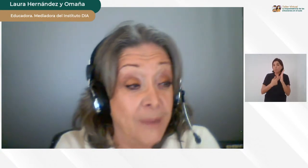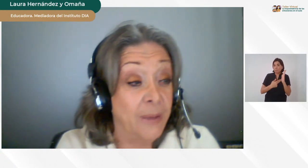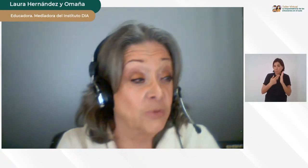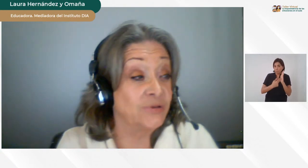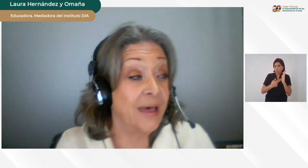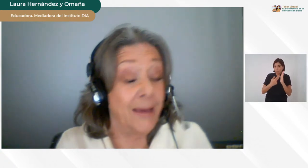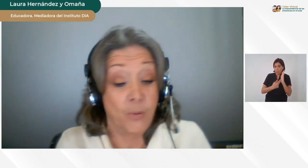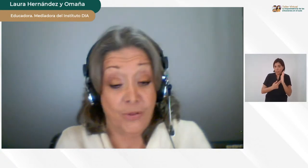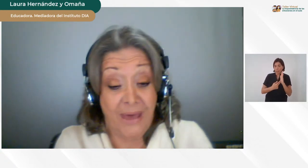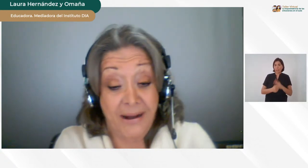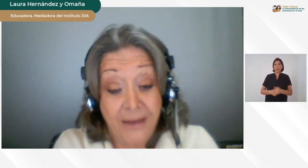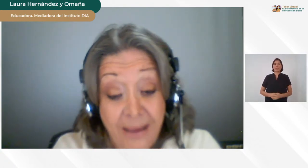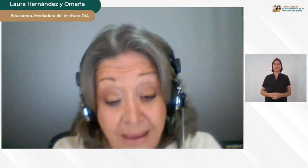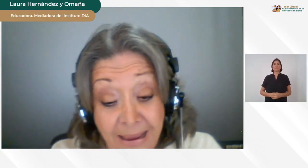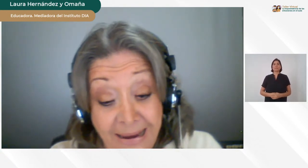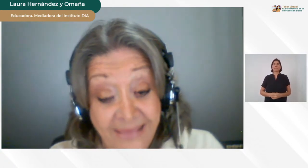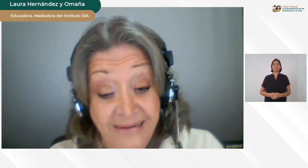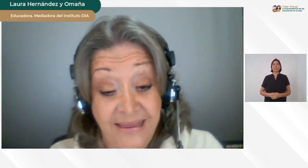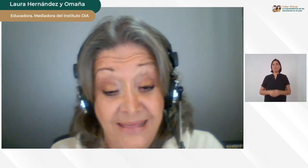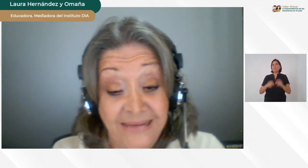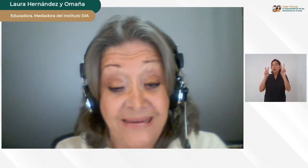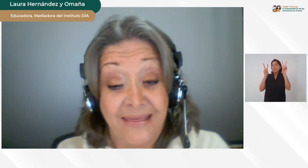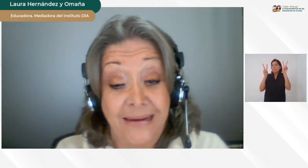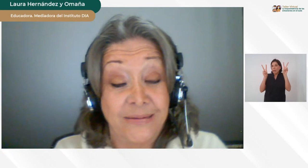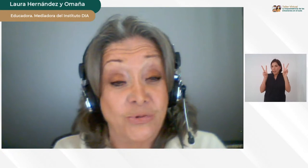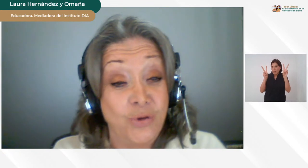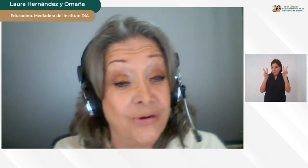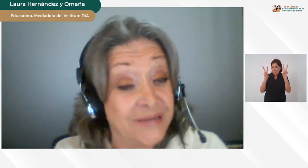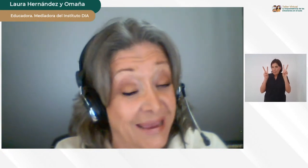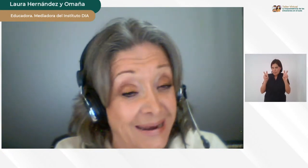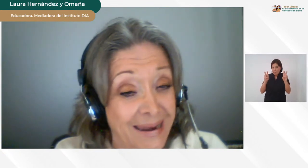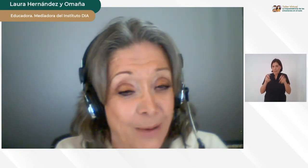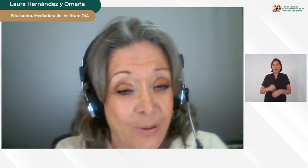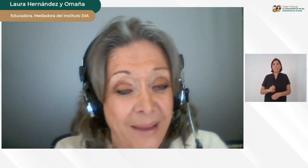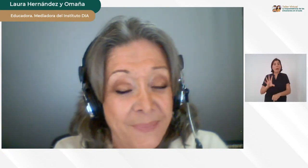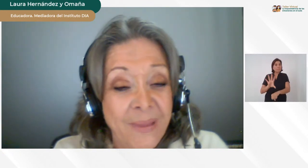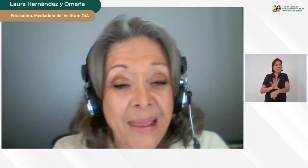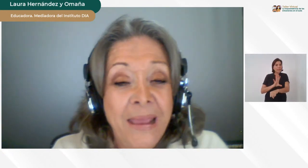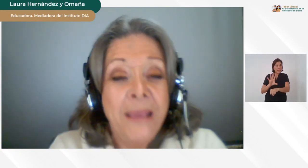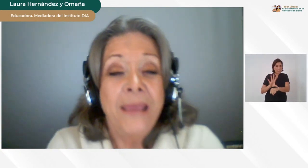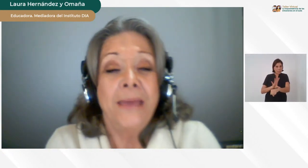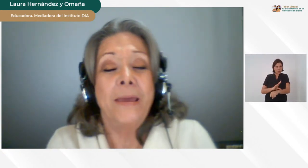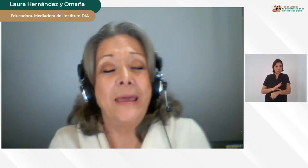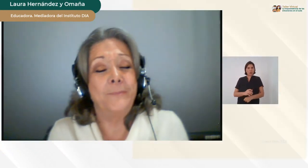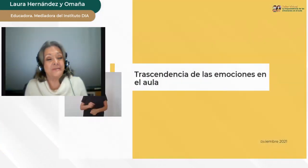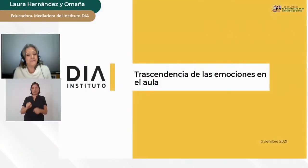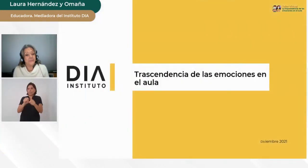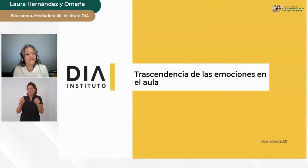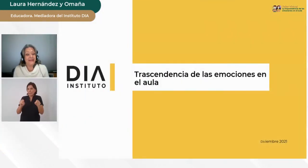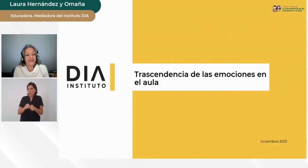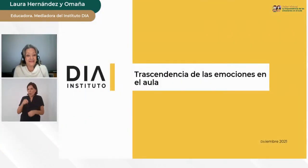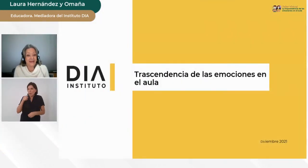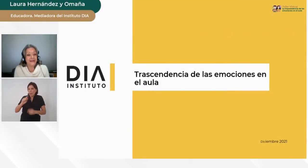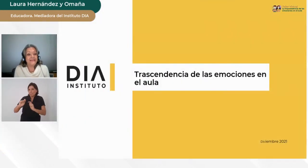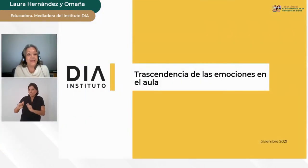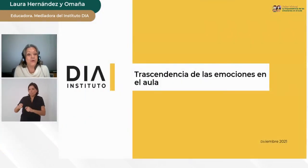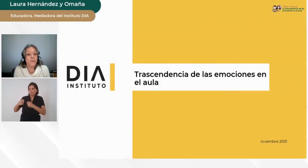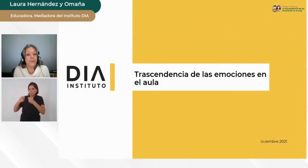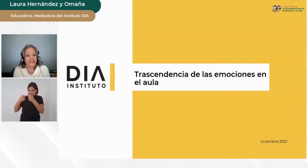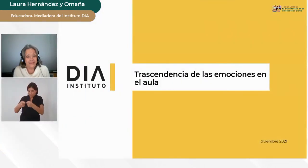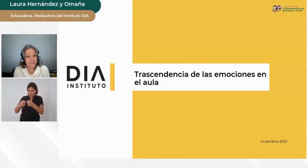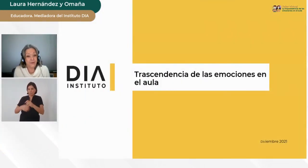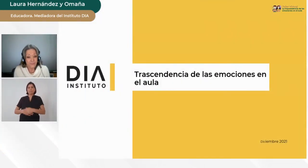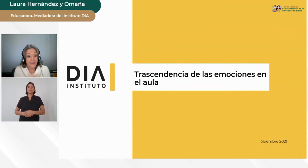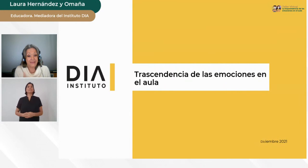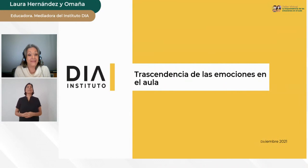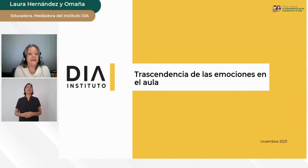cual vamos a abordar la trascendencia de las emociones en el aula. Pues vamos a iniciar. Les quiero